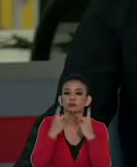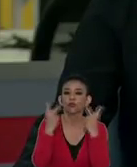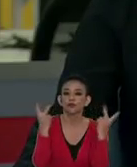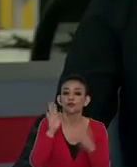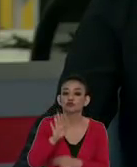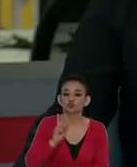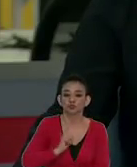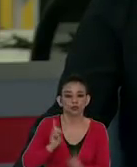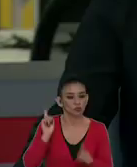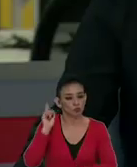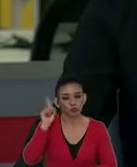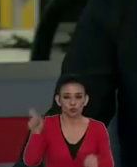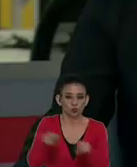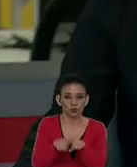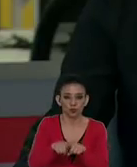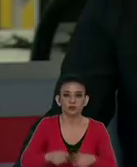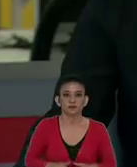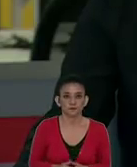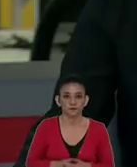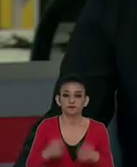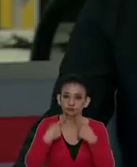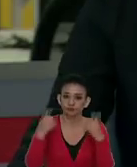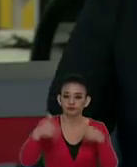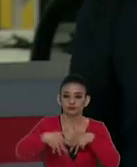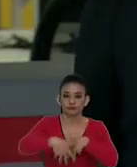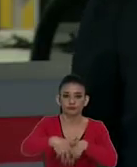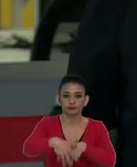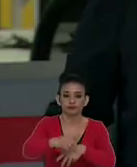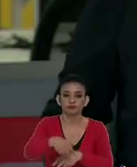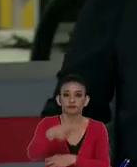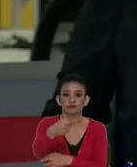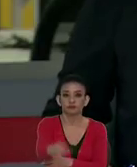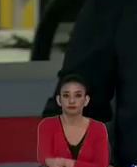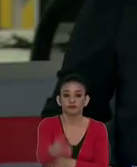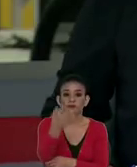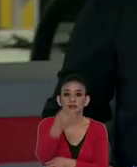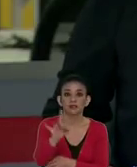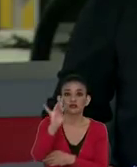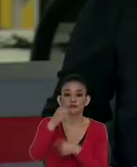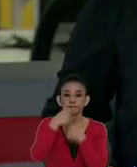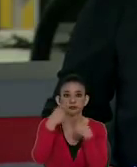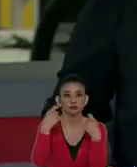salario. Anunciaron una movilización para el próximo 18 de marzo.